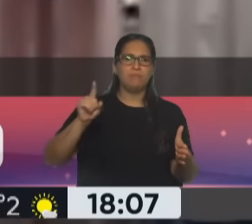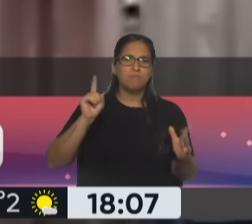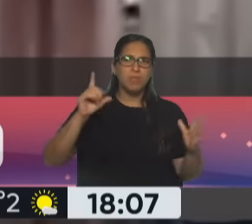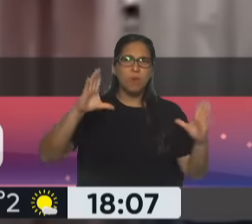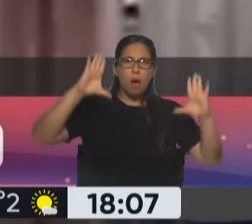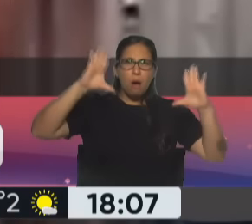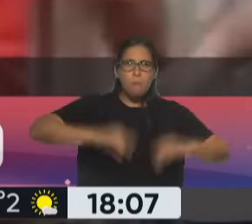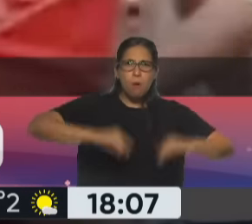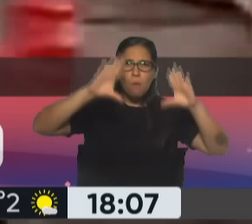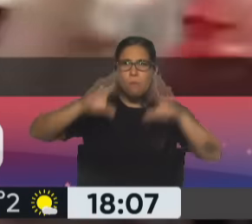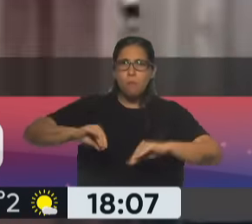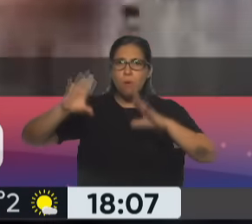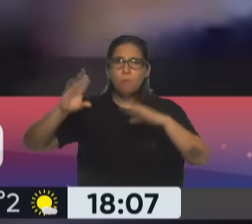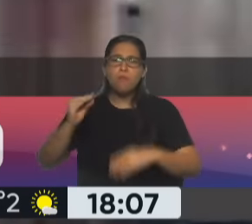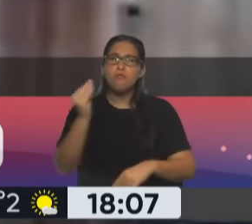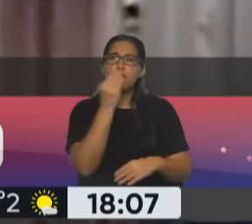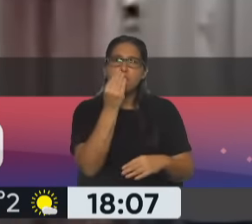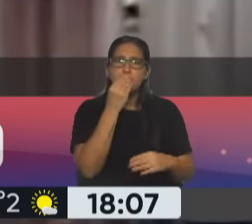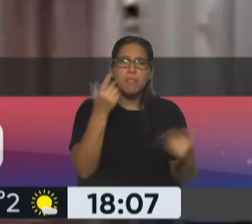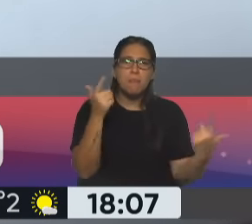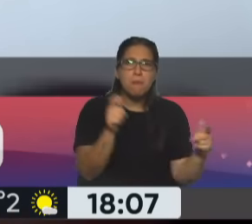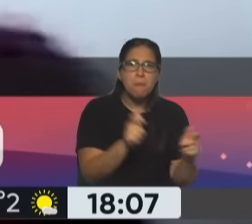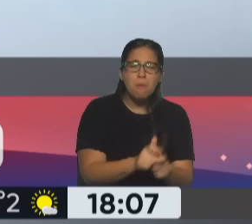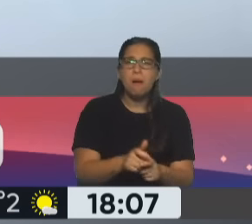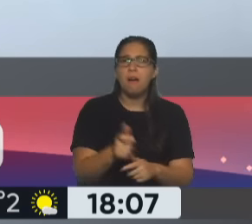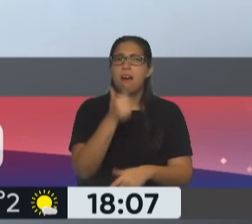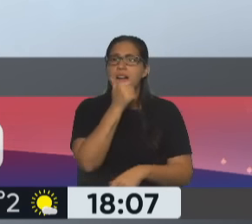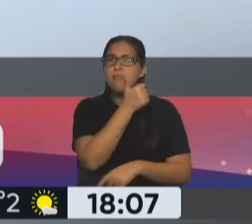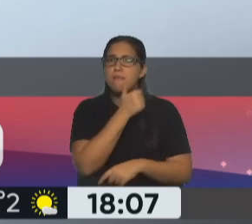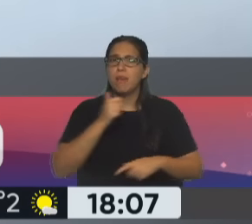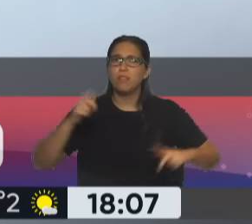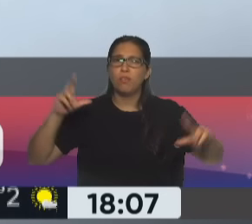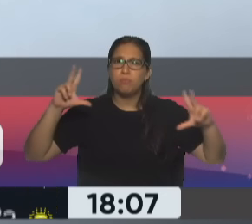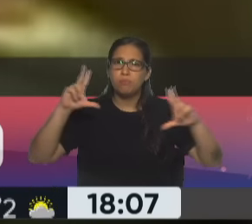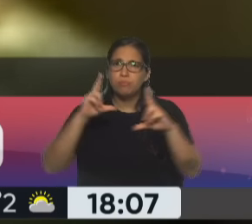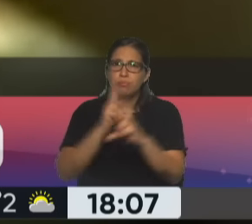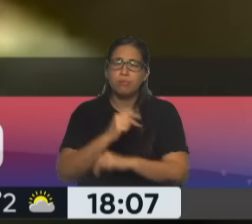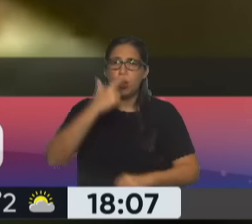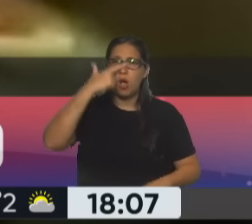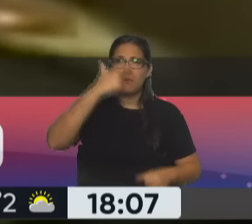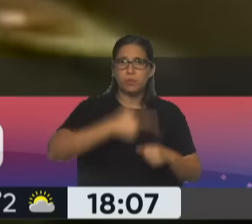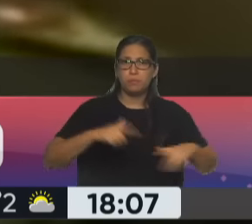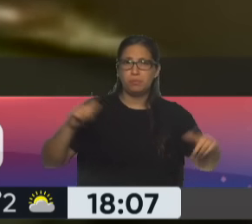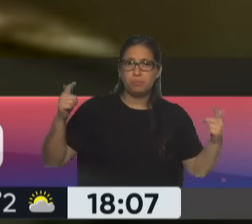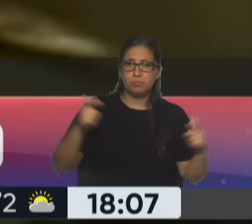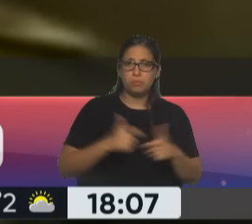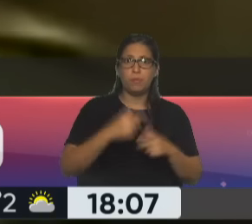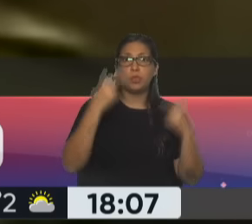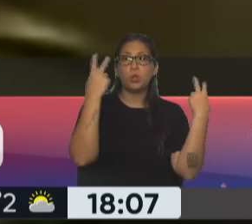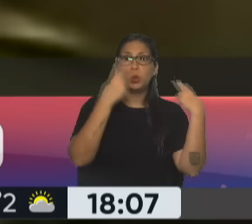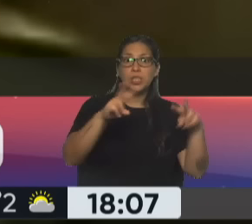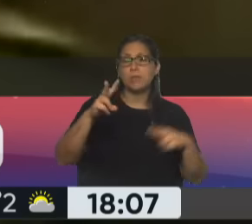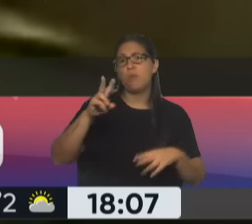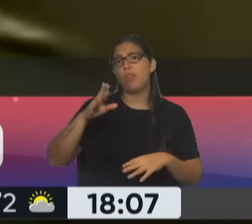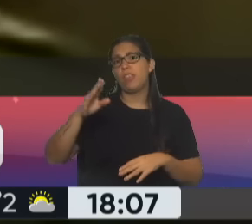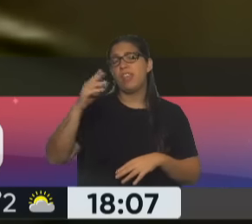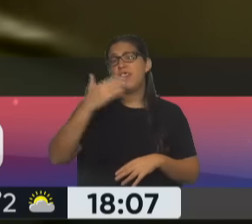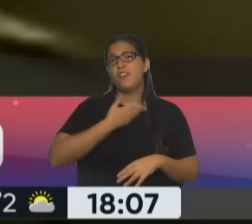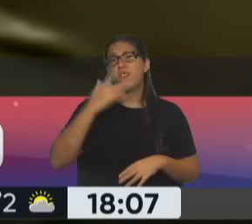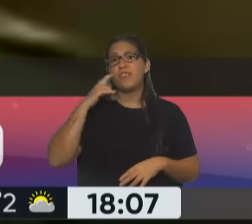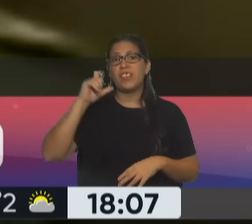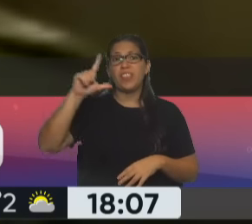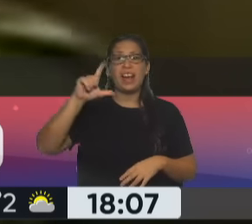apagones y escasez de alimentos, medicamentos y combustibles. El turismo y la presencia de Fidel Castro al frente de la